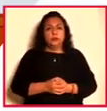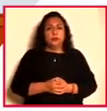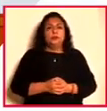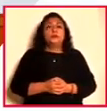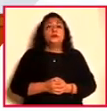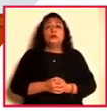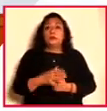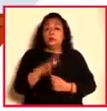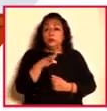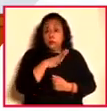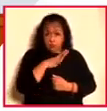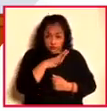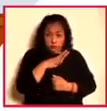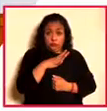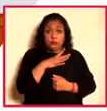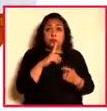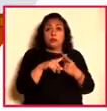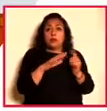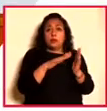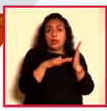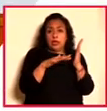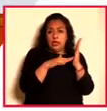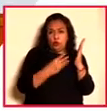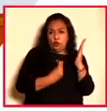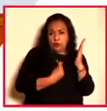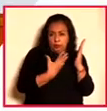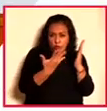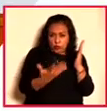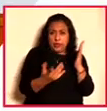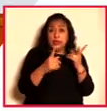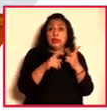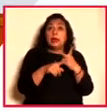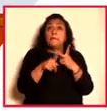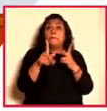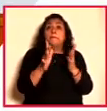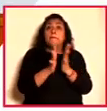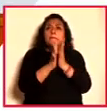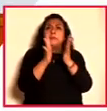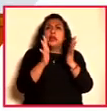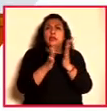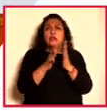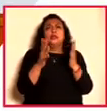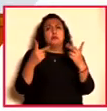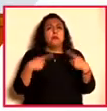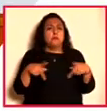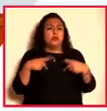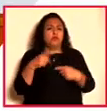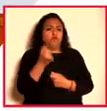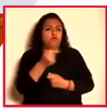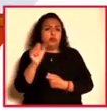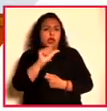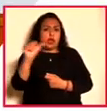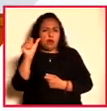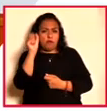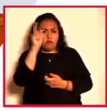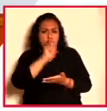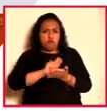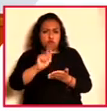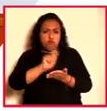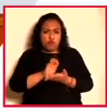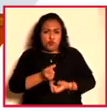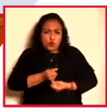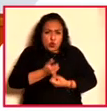Tendremos, por un lado, lecturas poéticas. Tenemos la presencia de grandes poetas, de poetas tanto